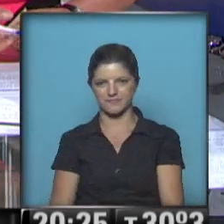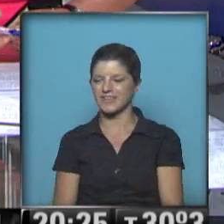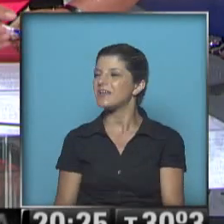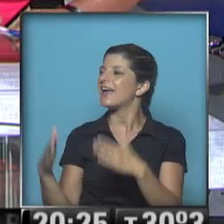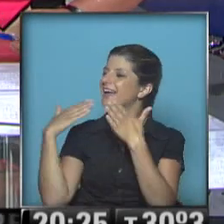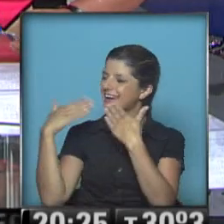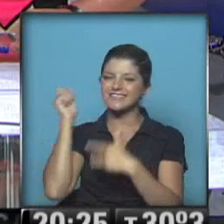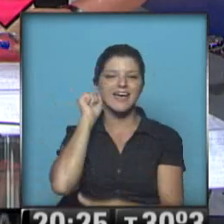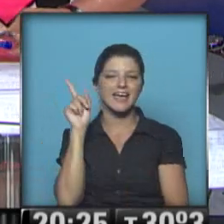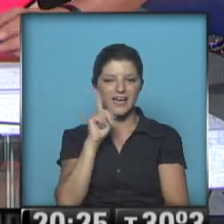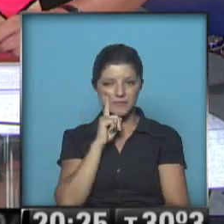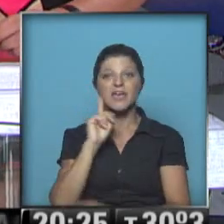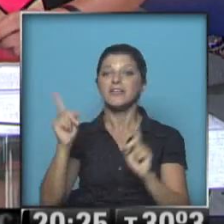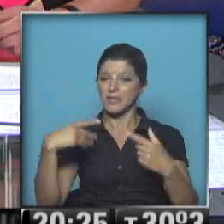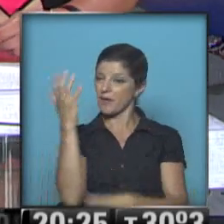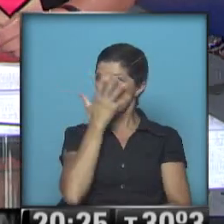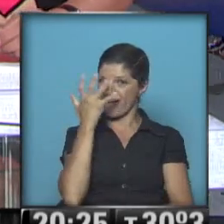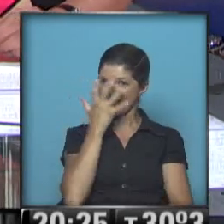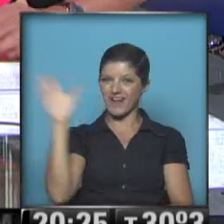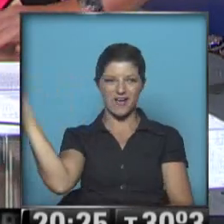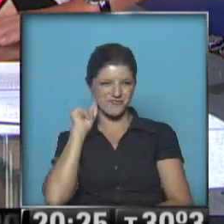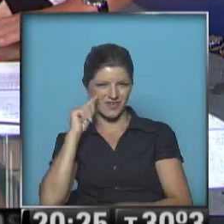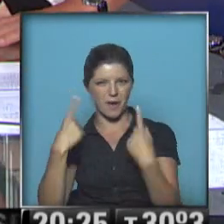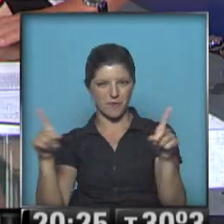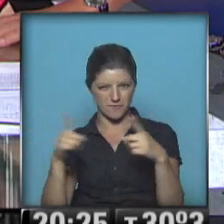muchas gracias Gabi con Carnaval toda la vida de Vicentico nos vamos a la primera pausa